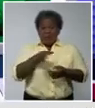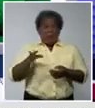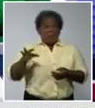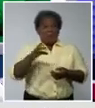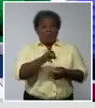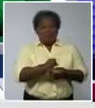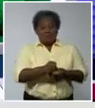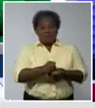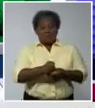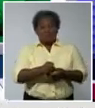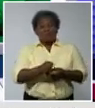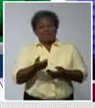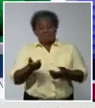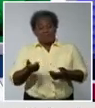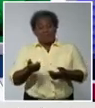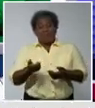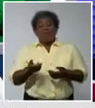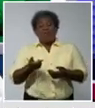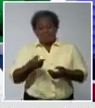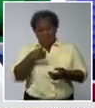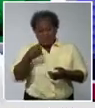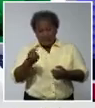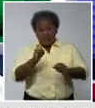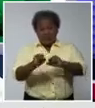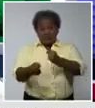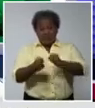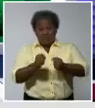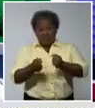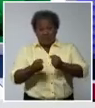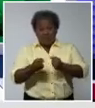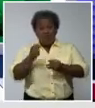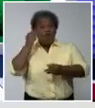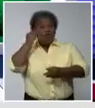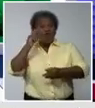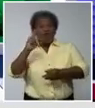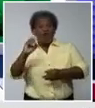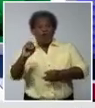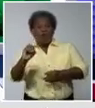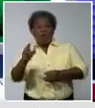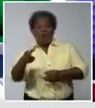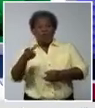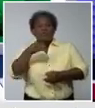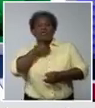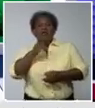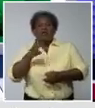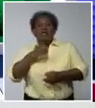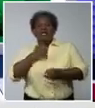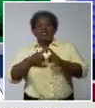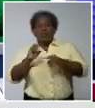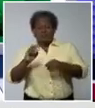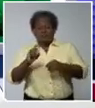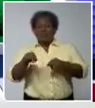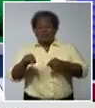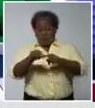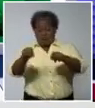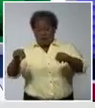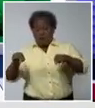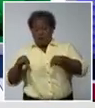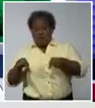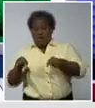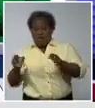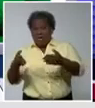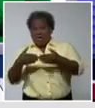hacen controles de focos y controles de eventos en los cuales se cierran determinadas áreas que han presentado